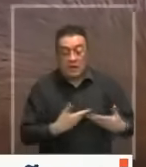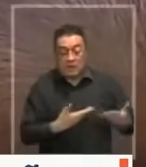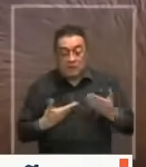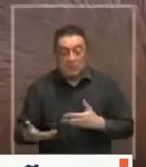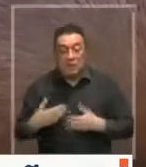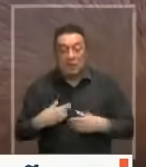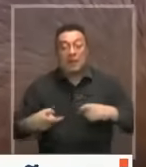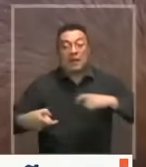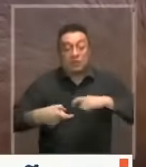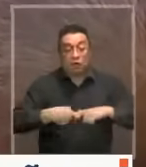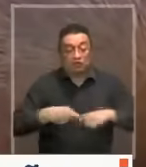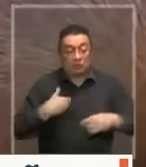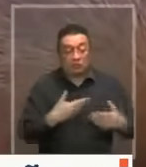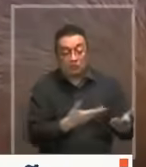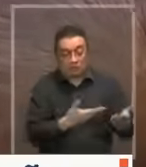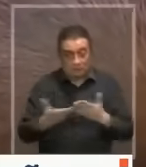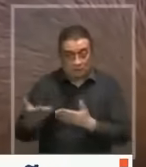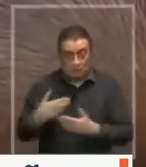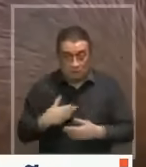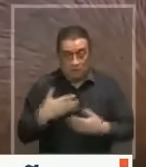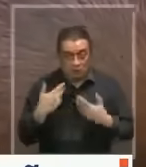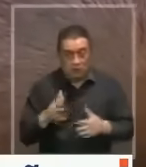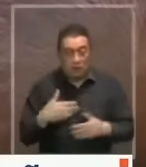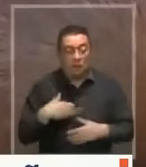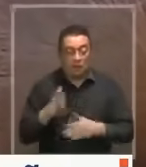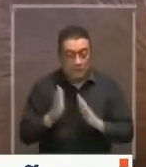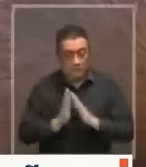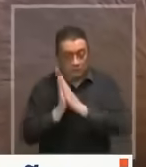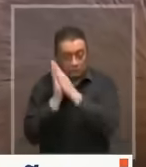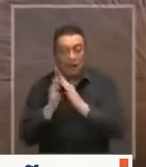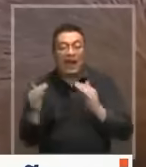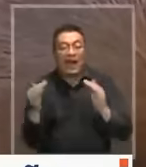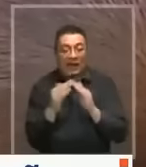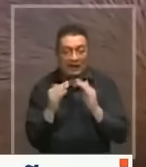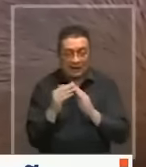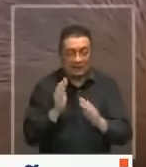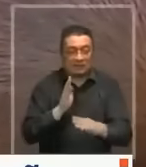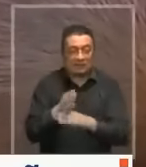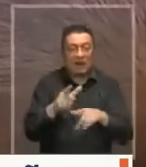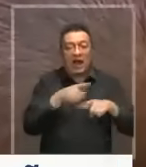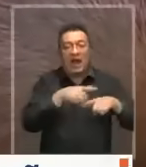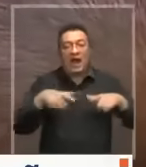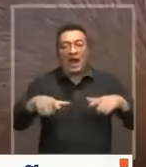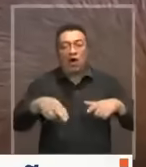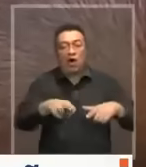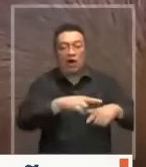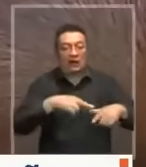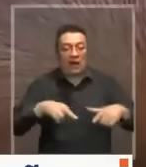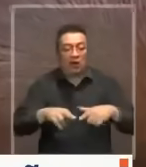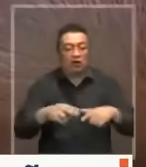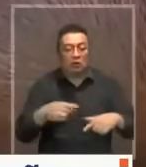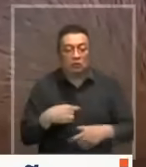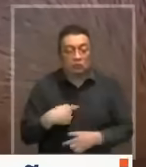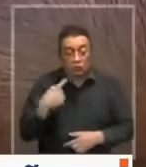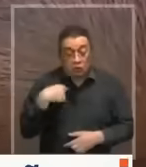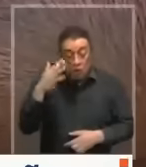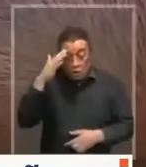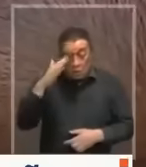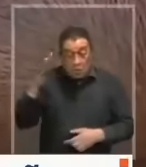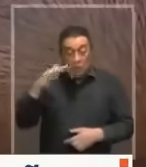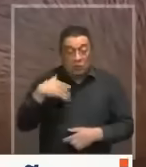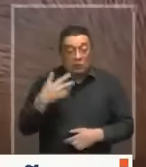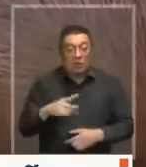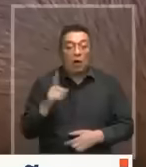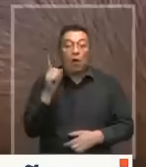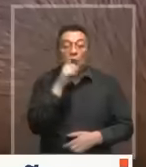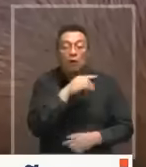señora, con la Chichi, a alojar a su casa al Lago Ranco. Nunca me imaginé, y él tampoco, que esa era nuestra